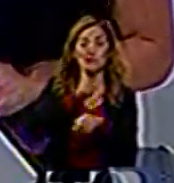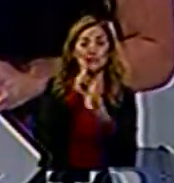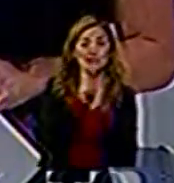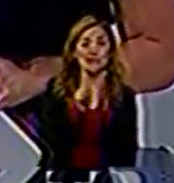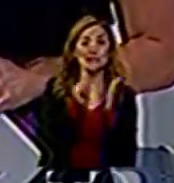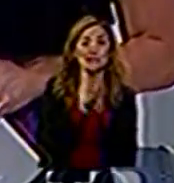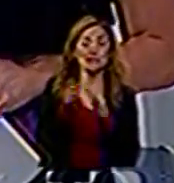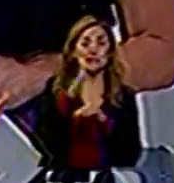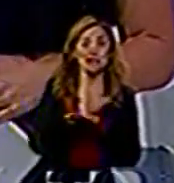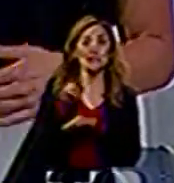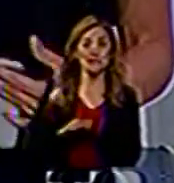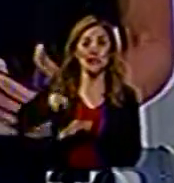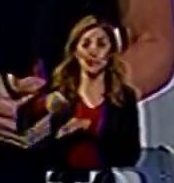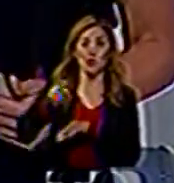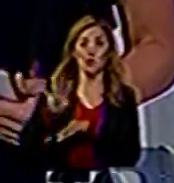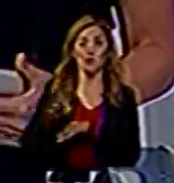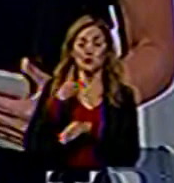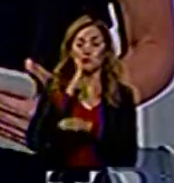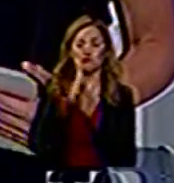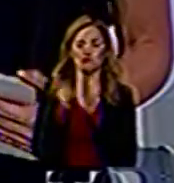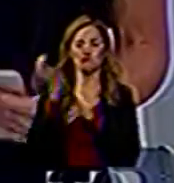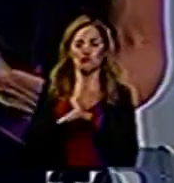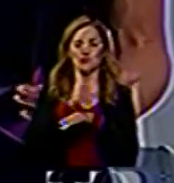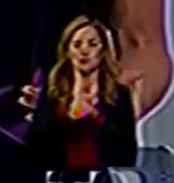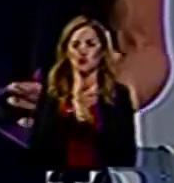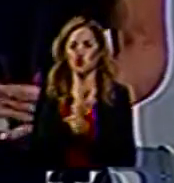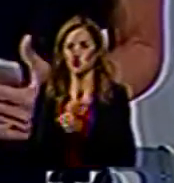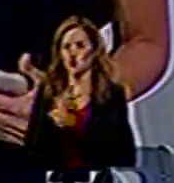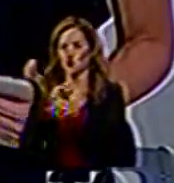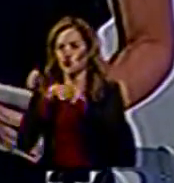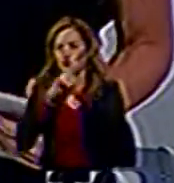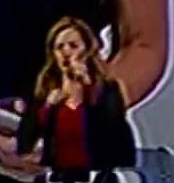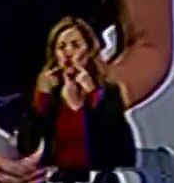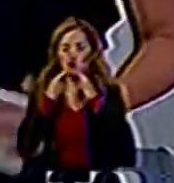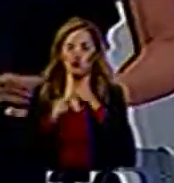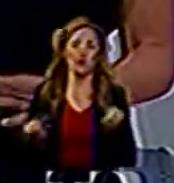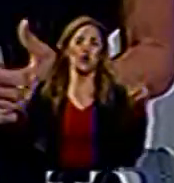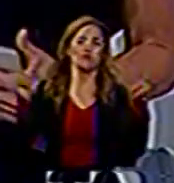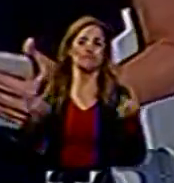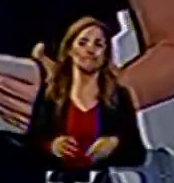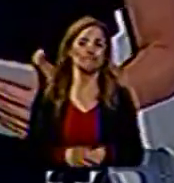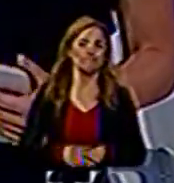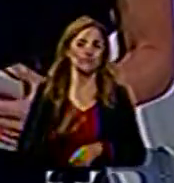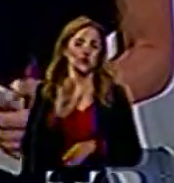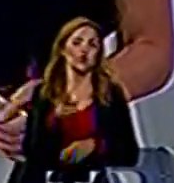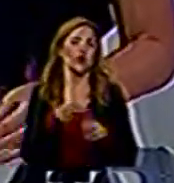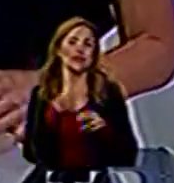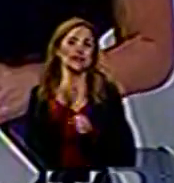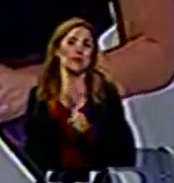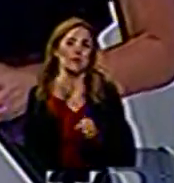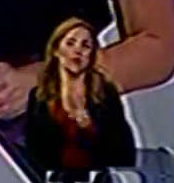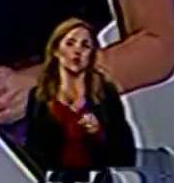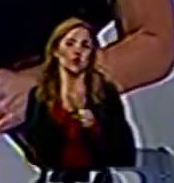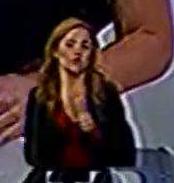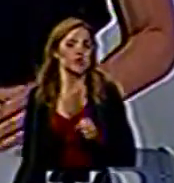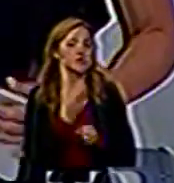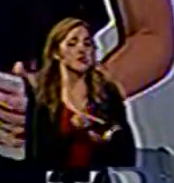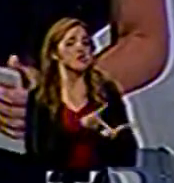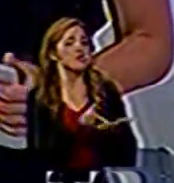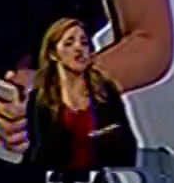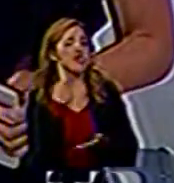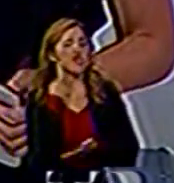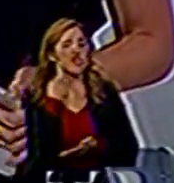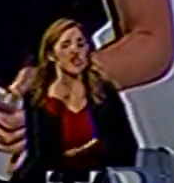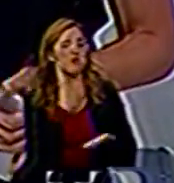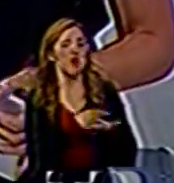reportajes justamente sobre las acusaciones de supuestos diezmos que pagaban sus colaboradores a través de